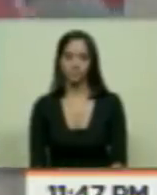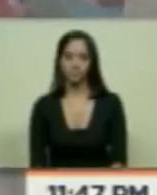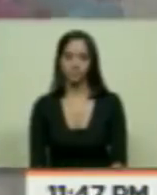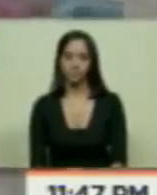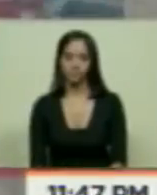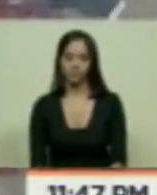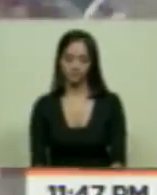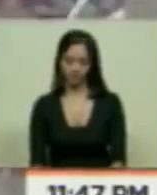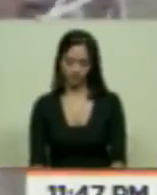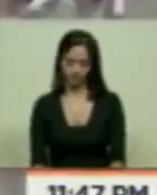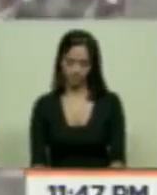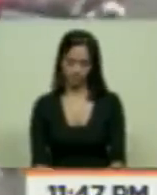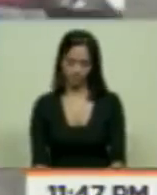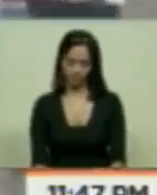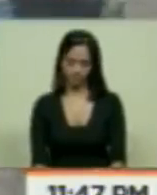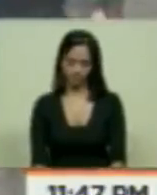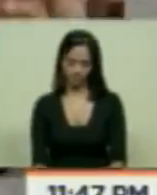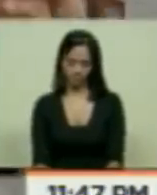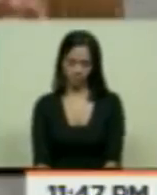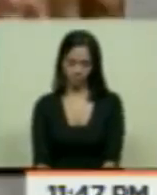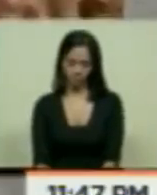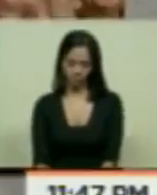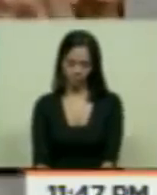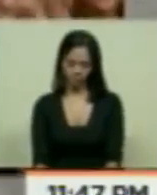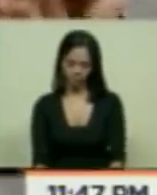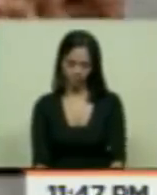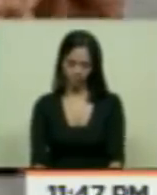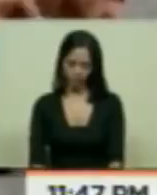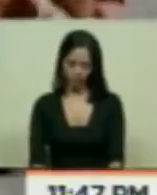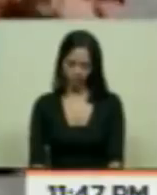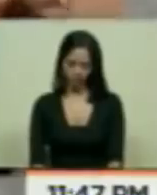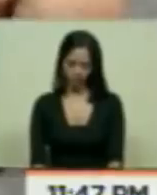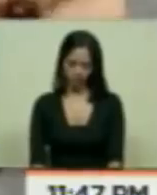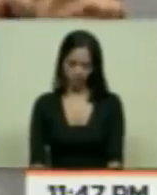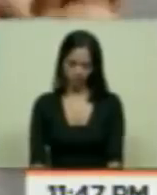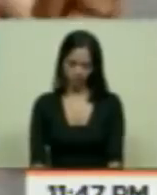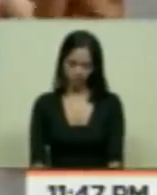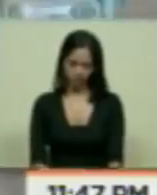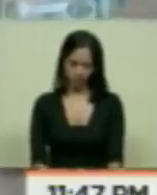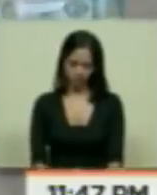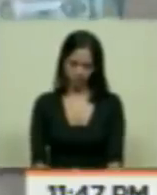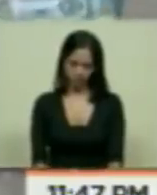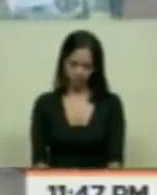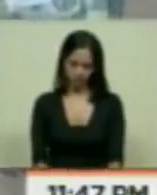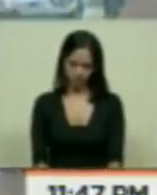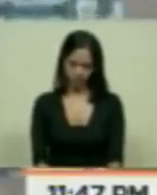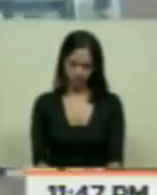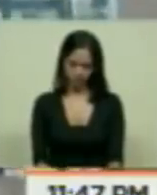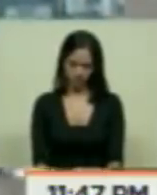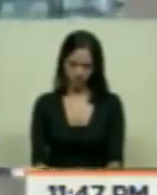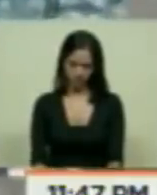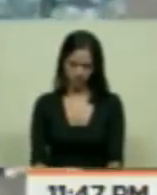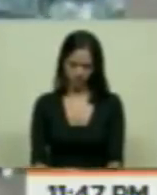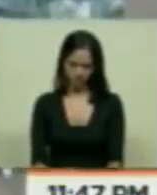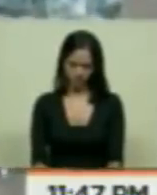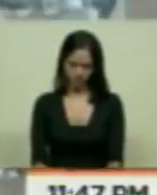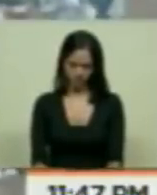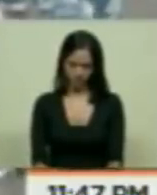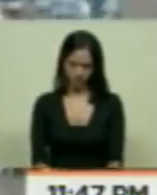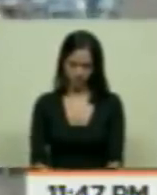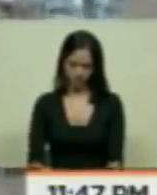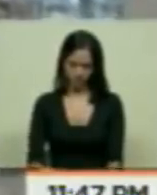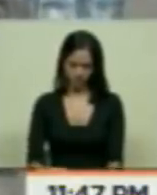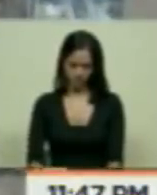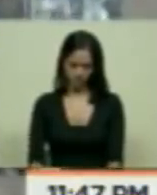Gracias a la revolución, ya hoy todo el pueblo se alimenta de manera